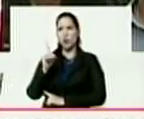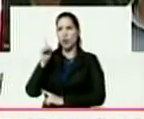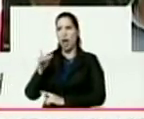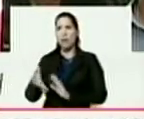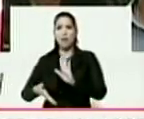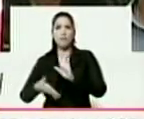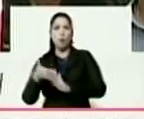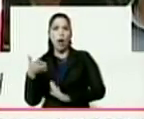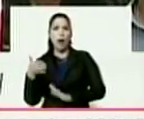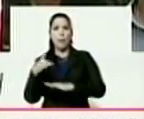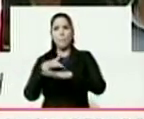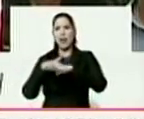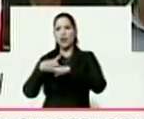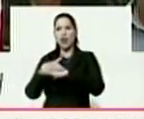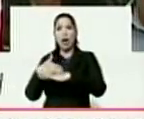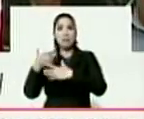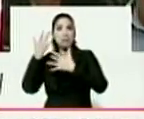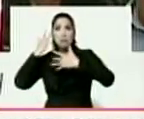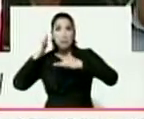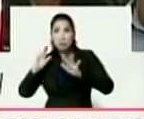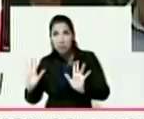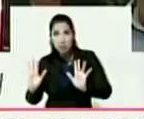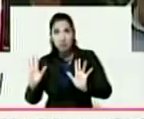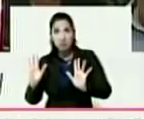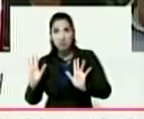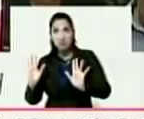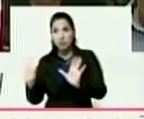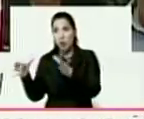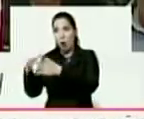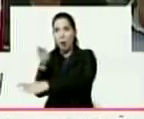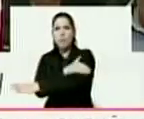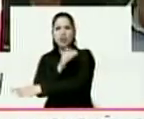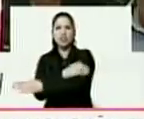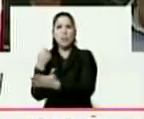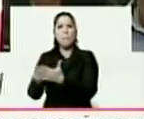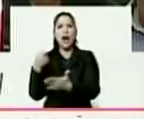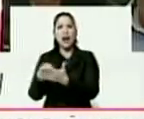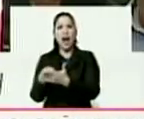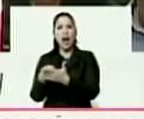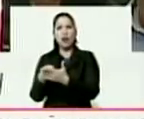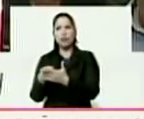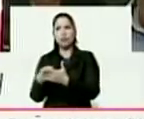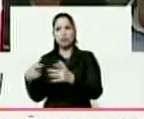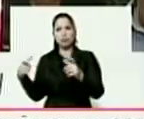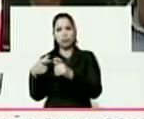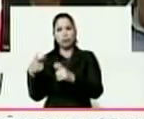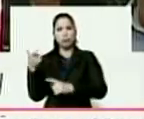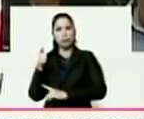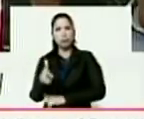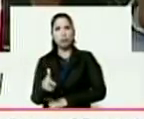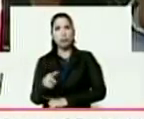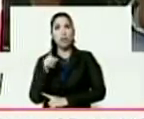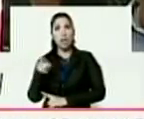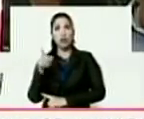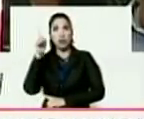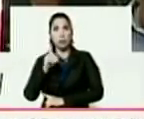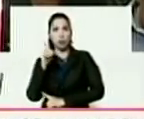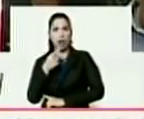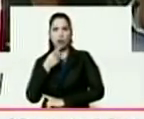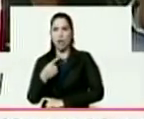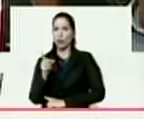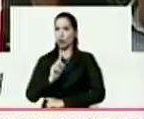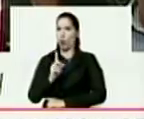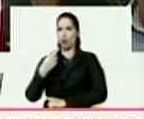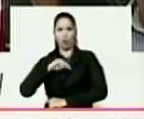exonerado no sé quién según ellos y les pagaron el pasaje y estos importantes diputados ripostaron no nosotros también